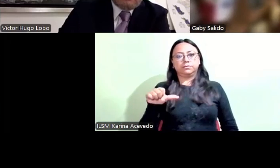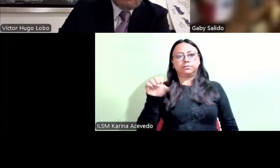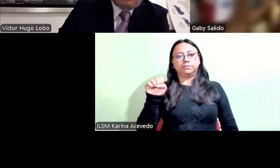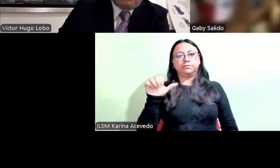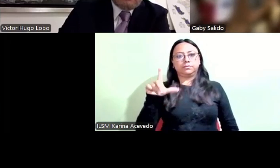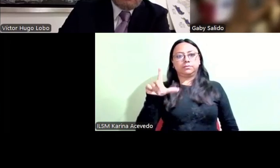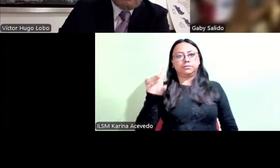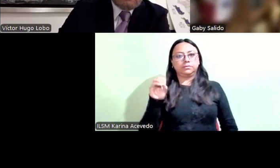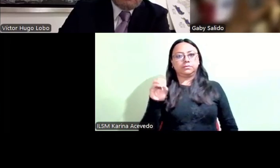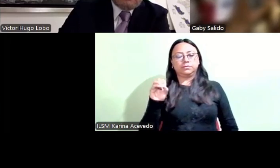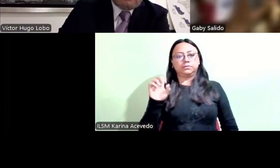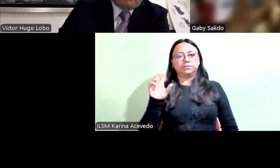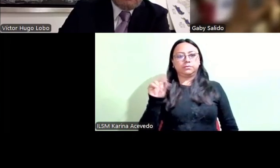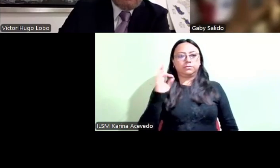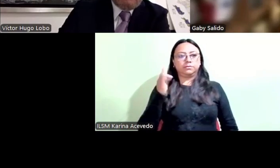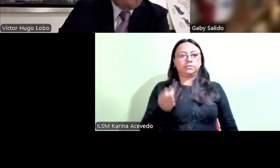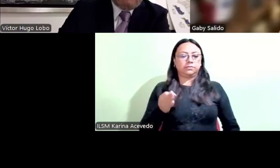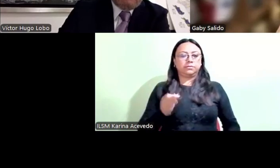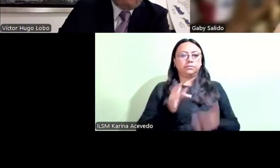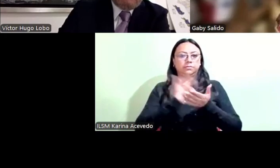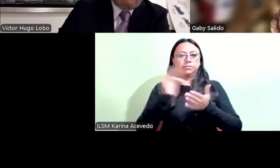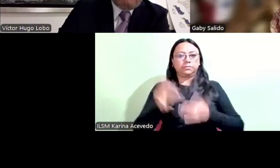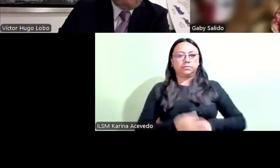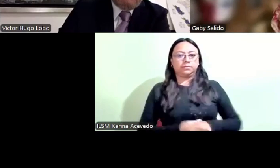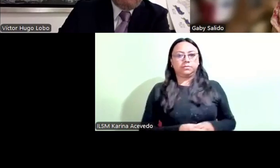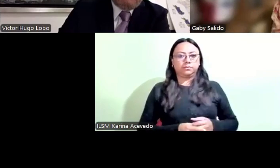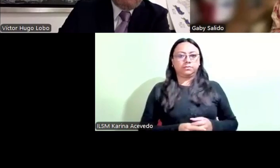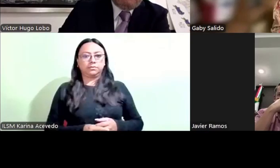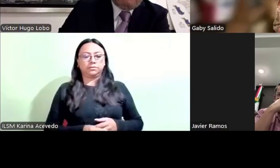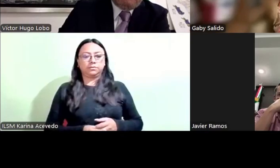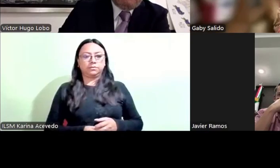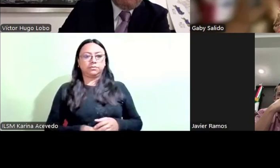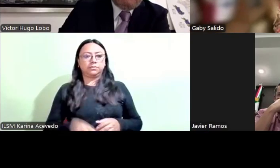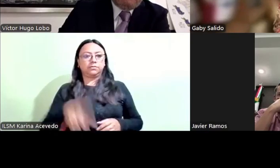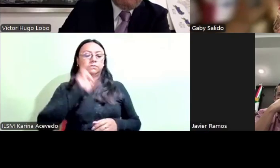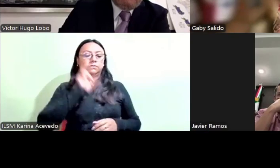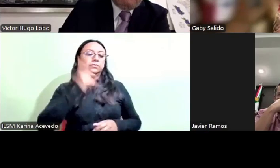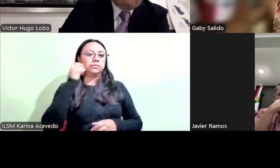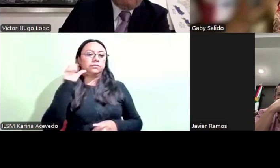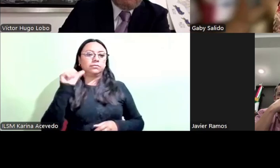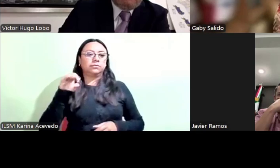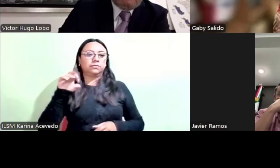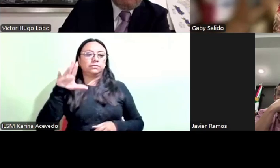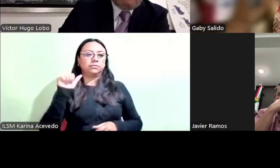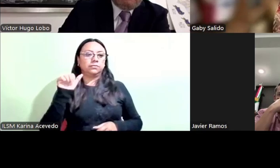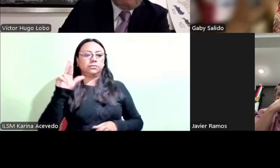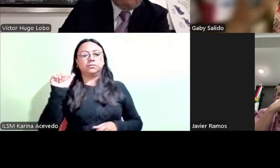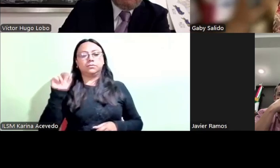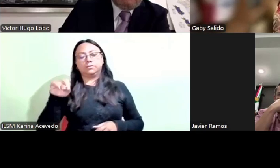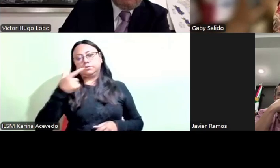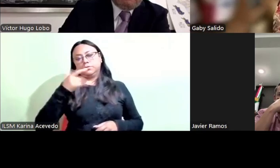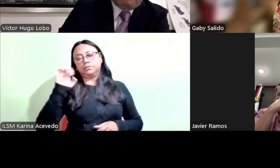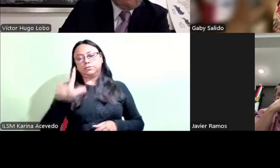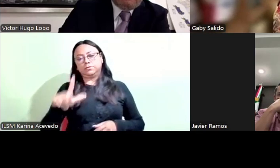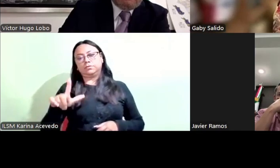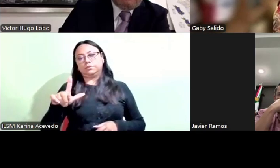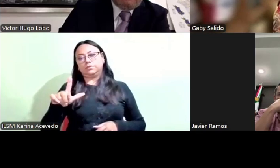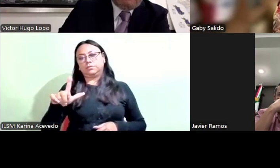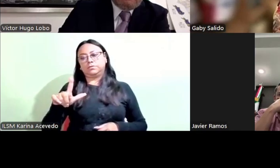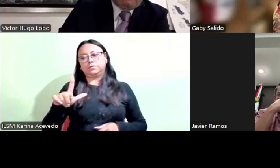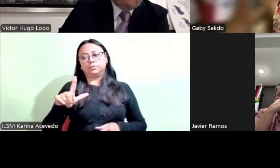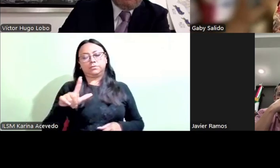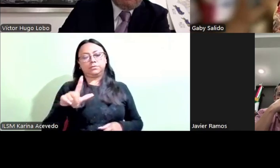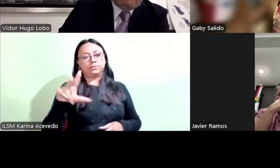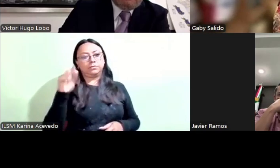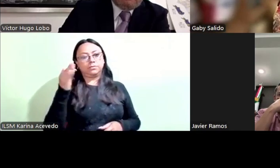Gabriela Salido en contra. Gracias, diputada. Diputada América Alejandra Rangel Lorenzana. América Rangel